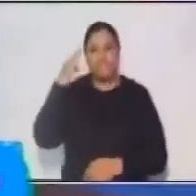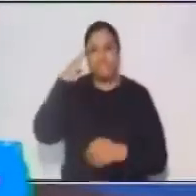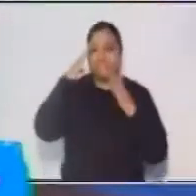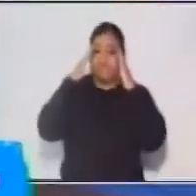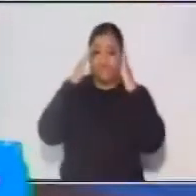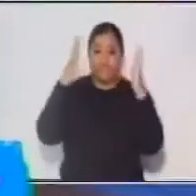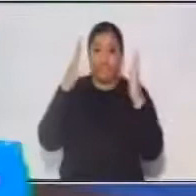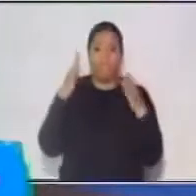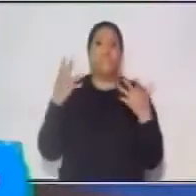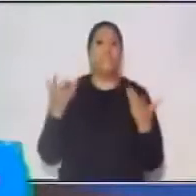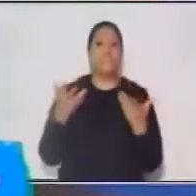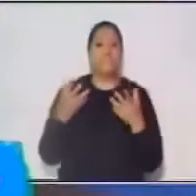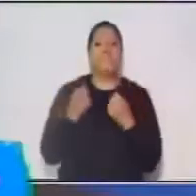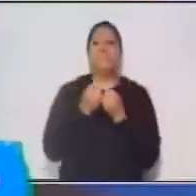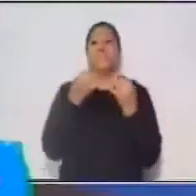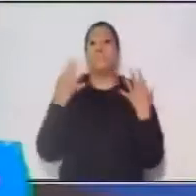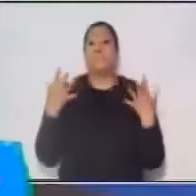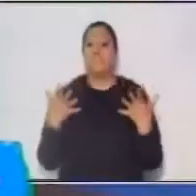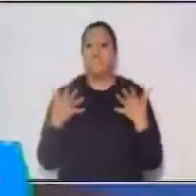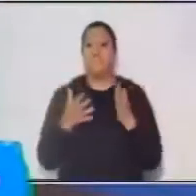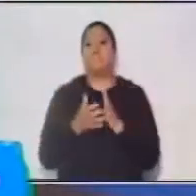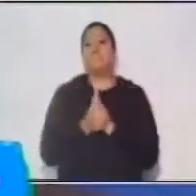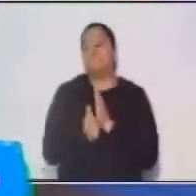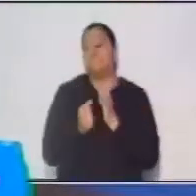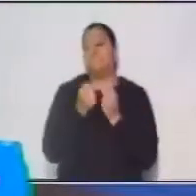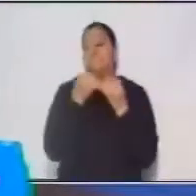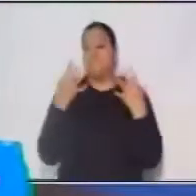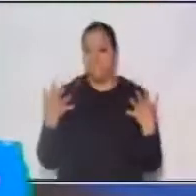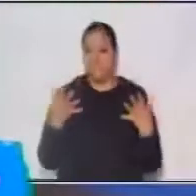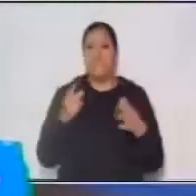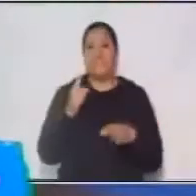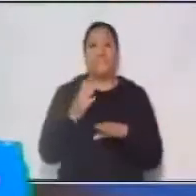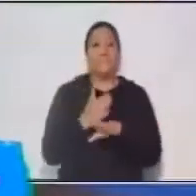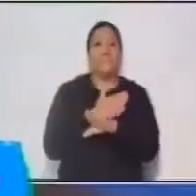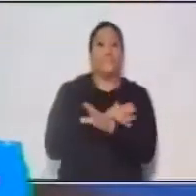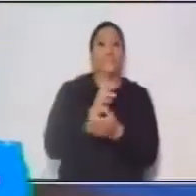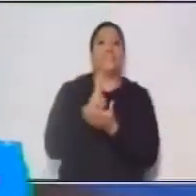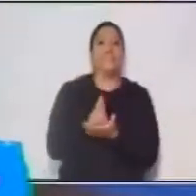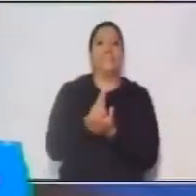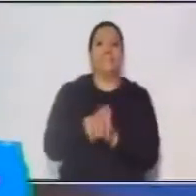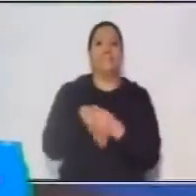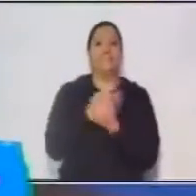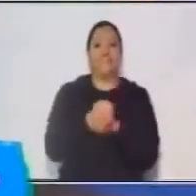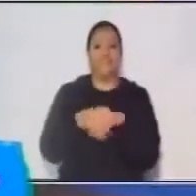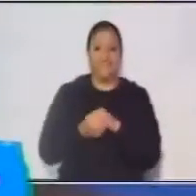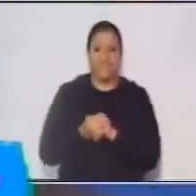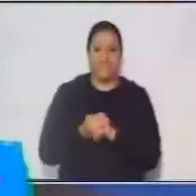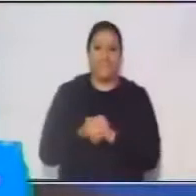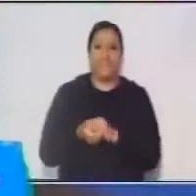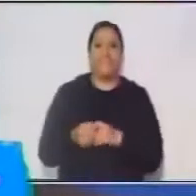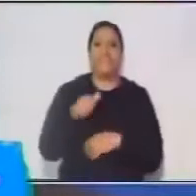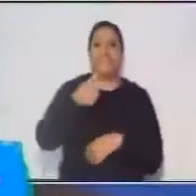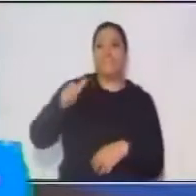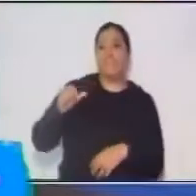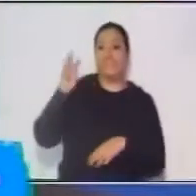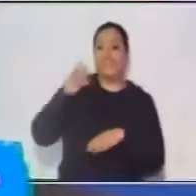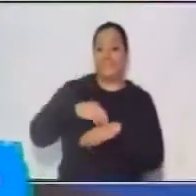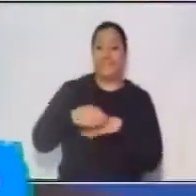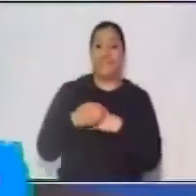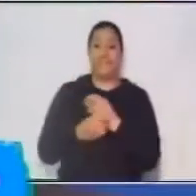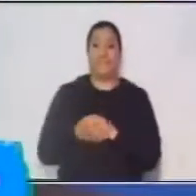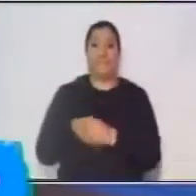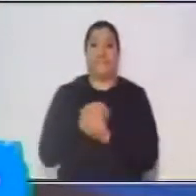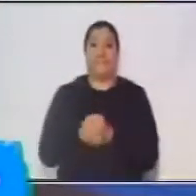la habilidad numérica. Antes de empezar, te recomiendo que laves muy bien tus manos con agua y con jabón o que